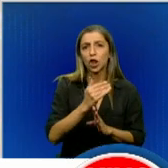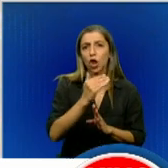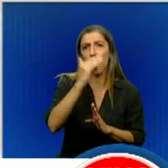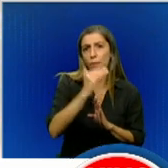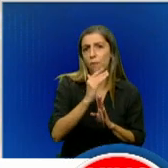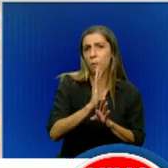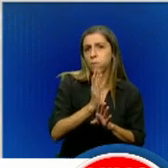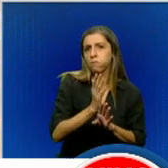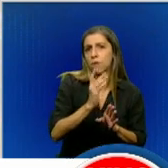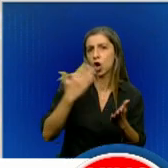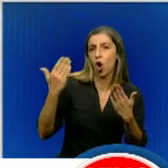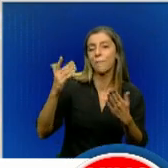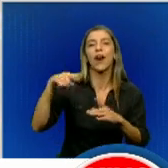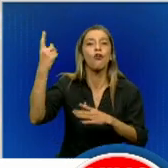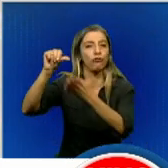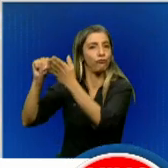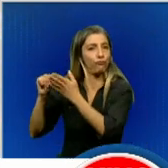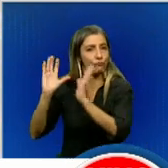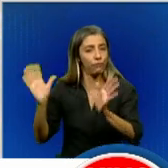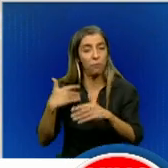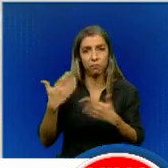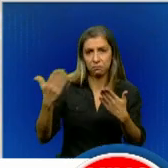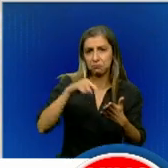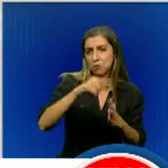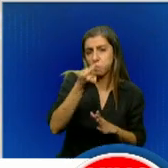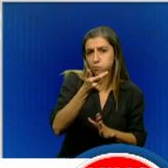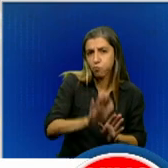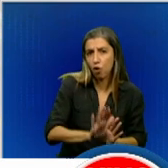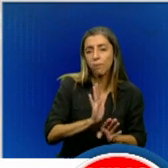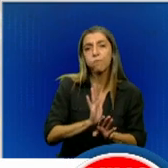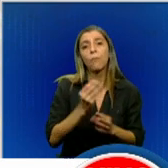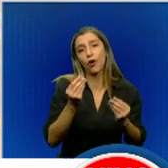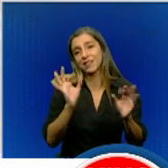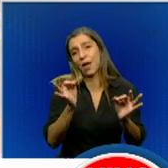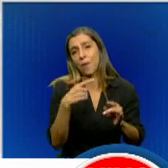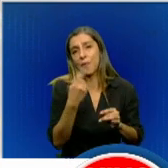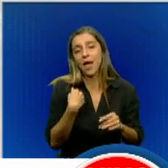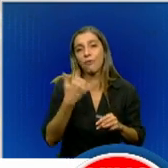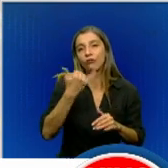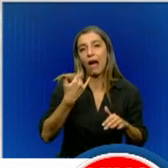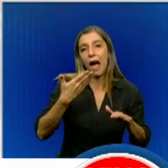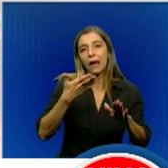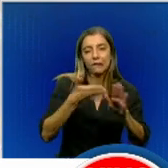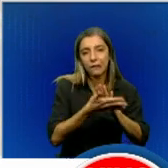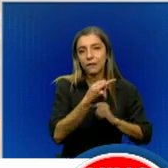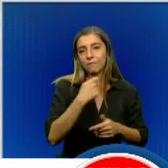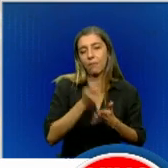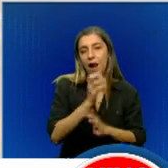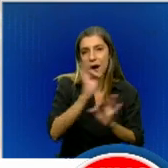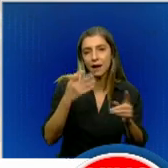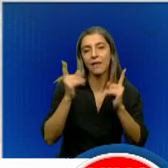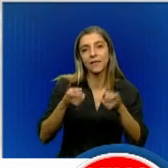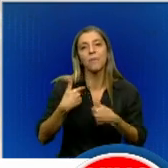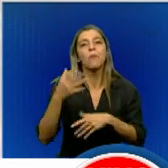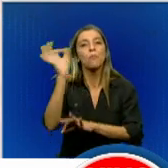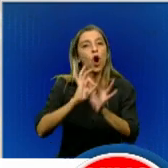posible a nivel de desarrollo y esto está motivado por un lado por la alteración y por el otro por las reducciones que se hicieron de las alícuotas en aquel